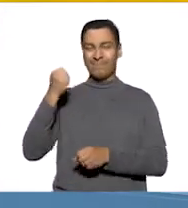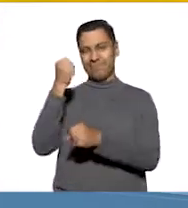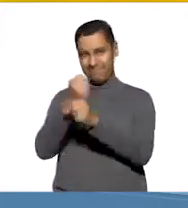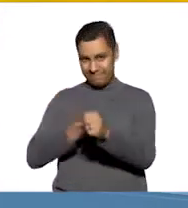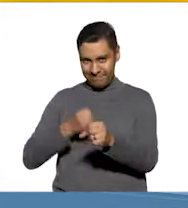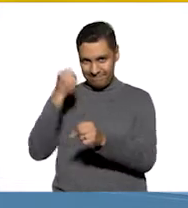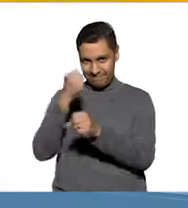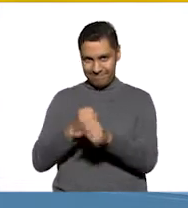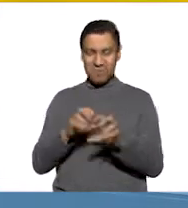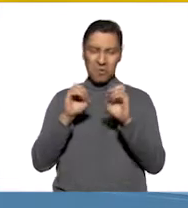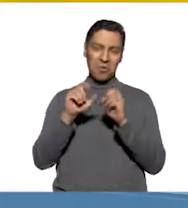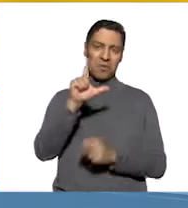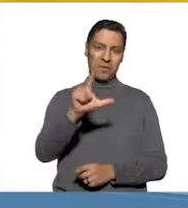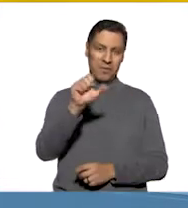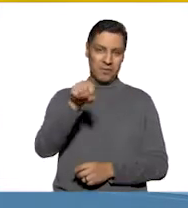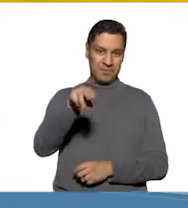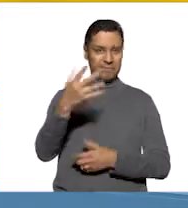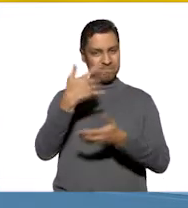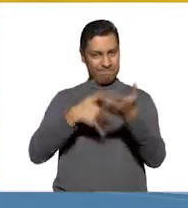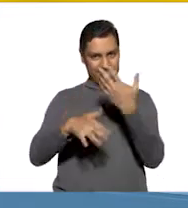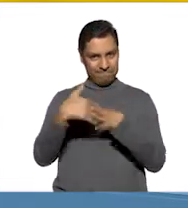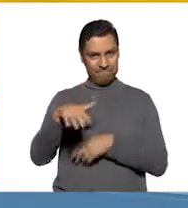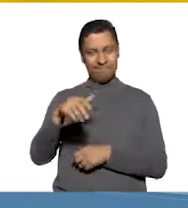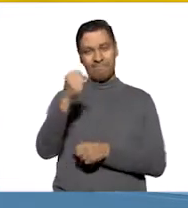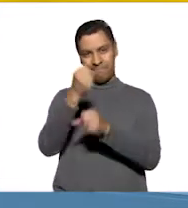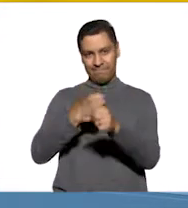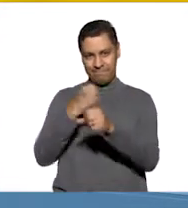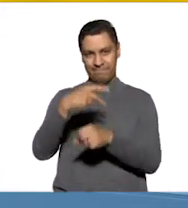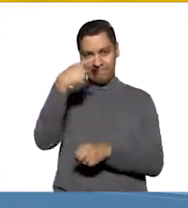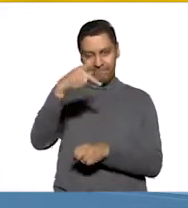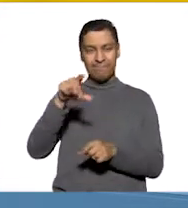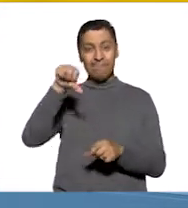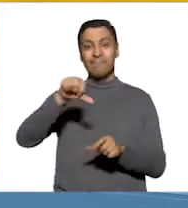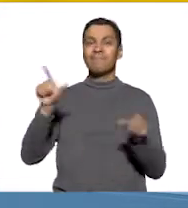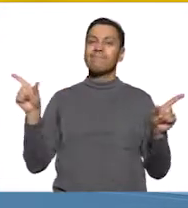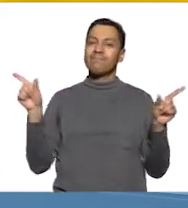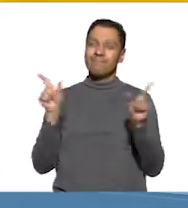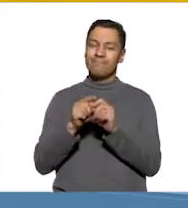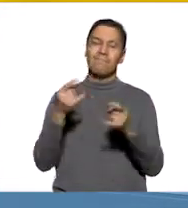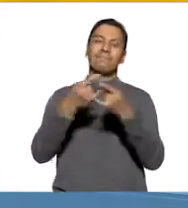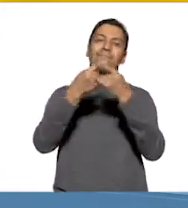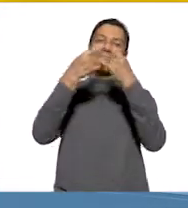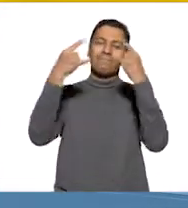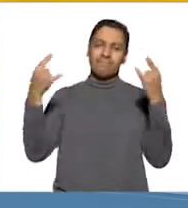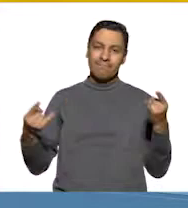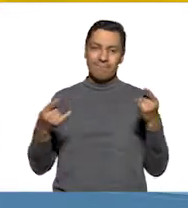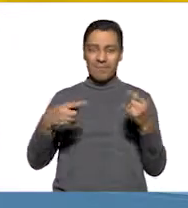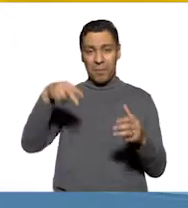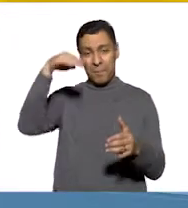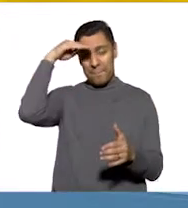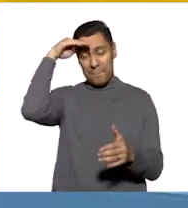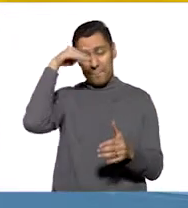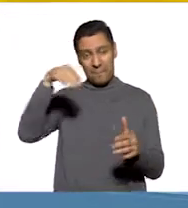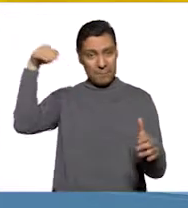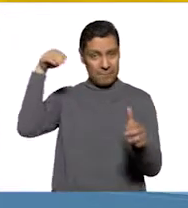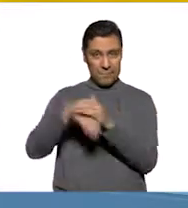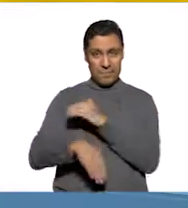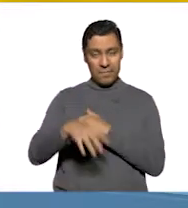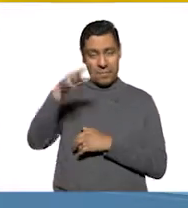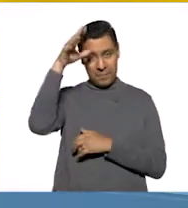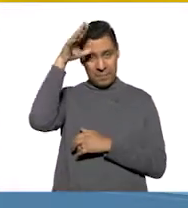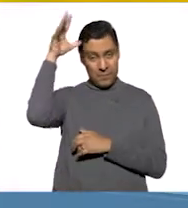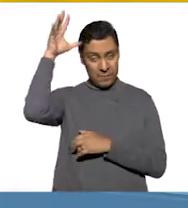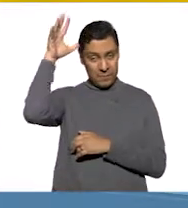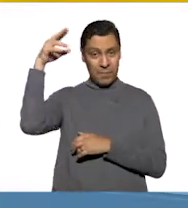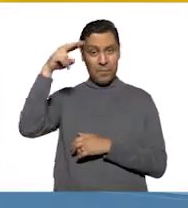para practicarla y platica con tu familia en tu lengua materna. Por hoy hemos terminado con La caída de México Tenochtitlán, de historia